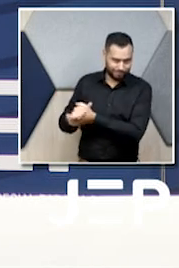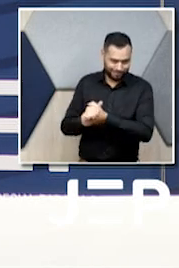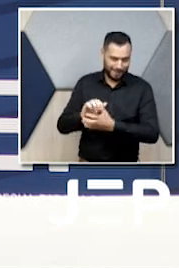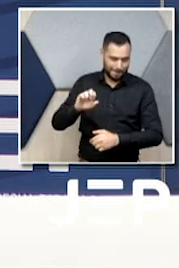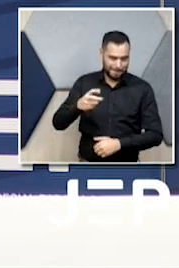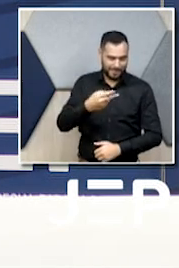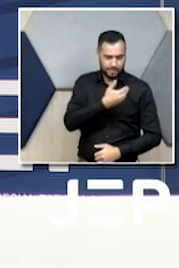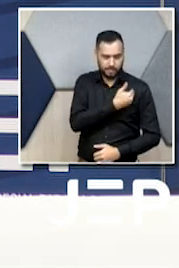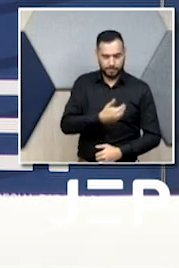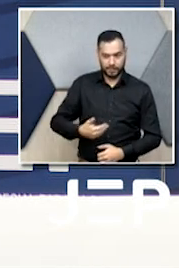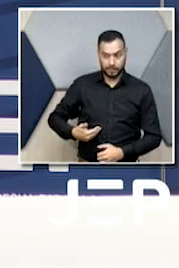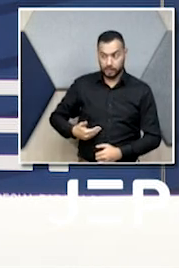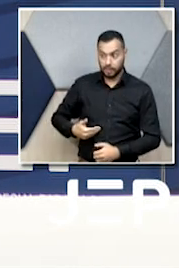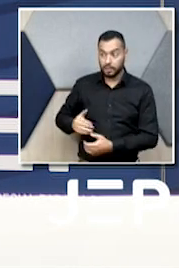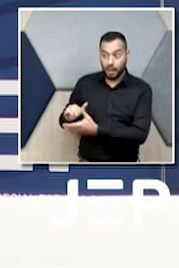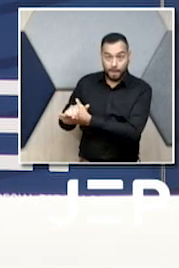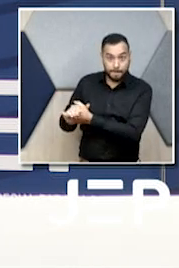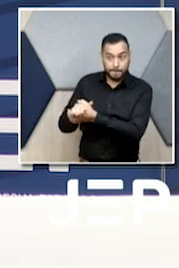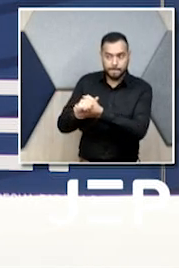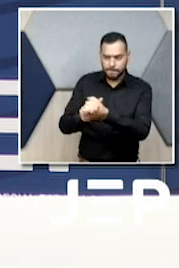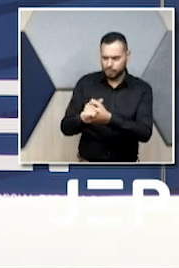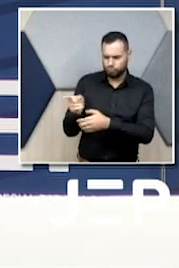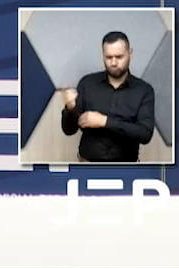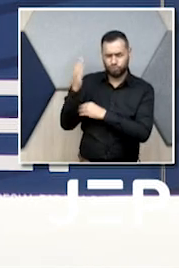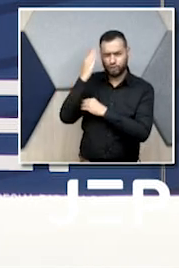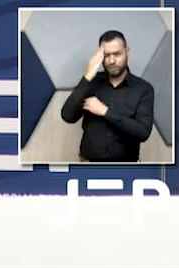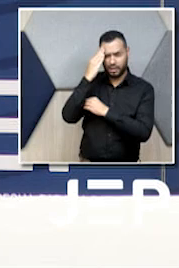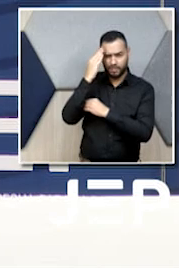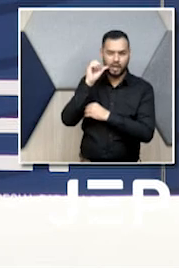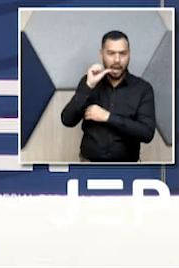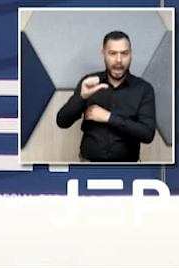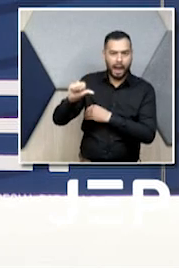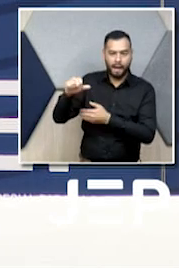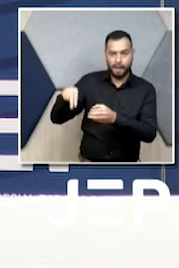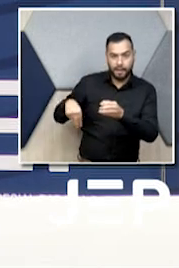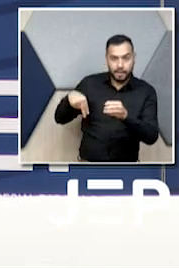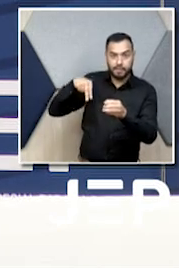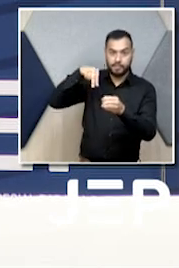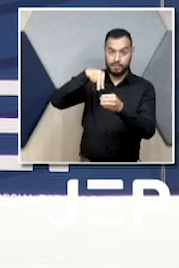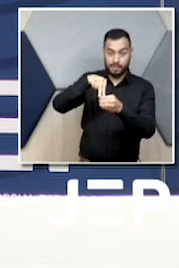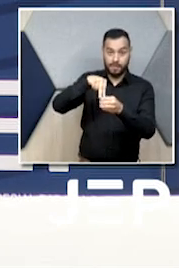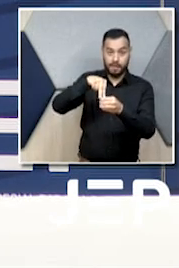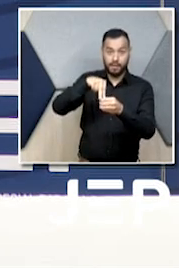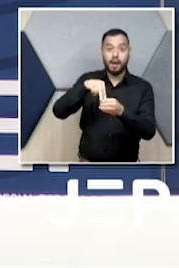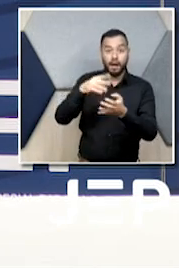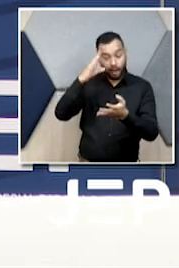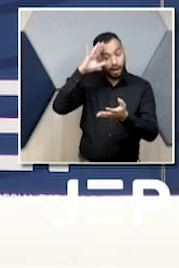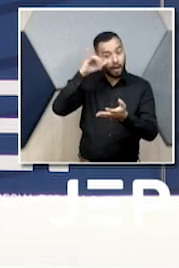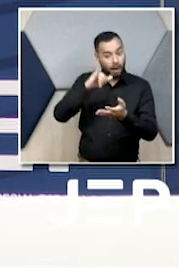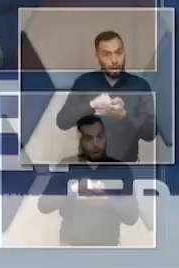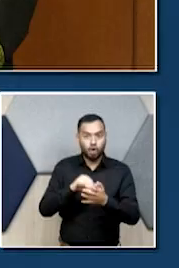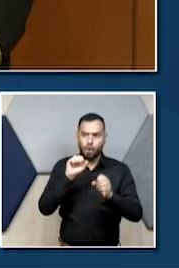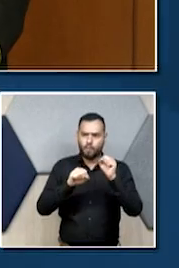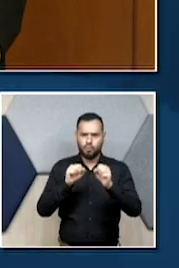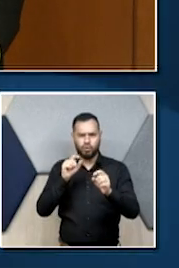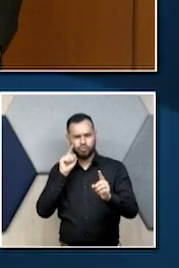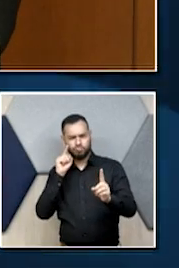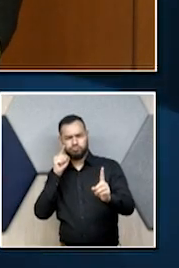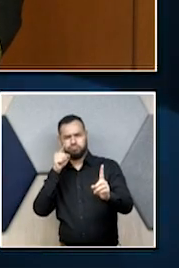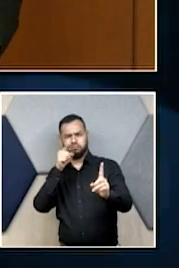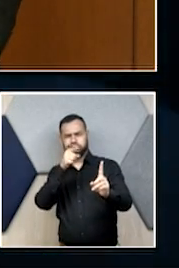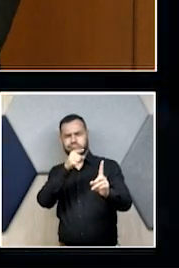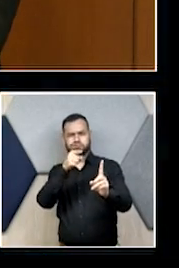de la mano de su sabiduría de mujer indígena, ¿sí?, creo que podemos llegar muy lejos en la